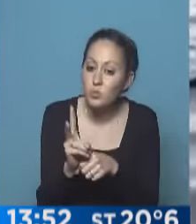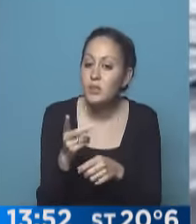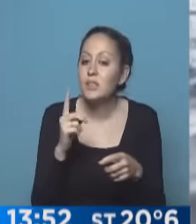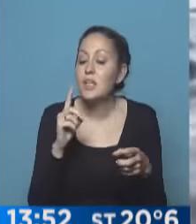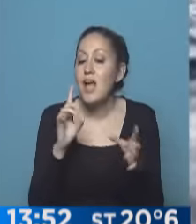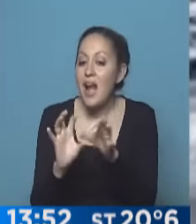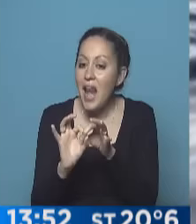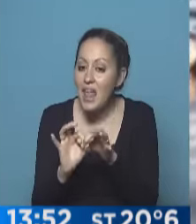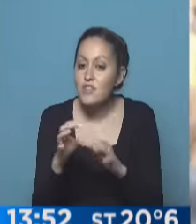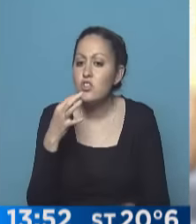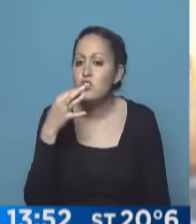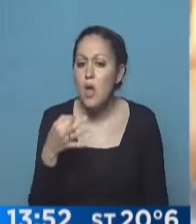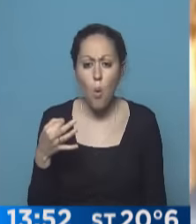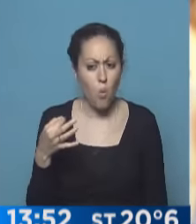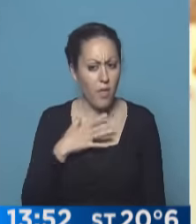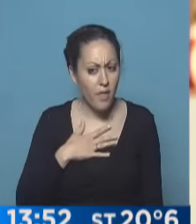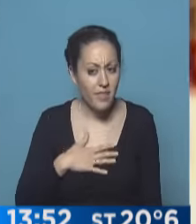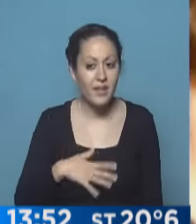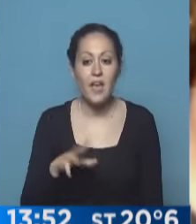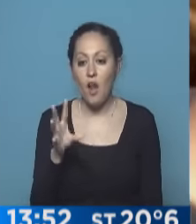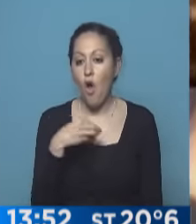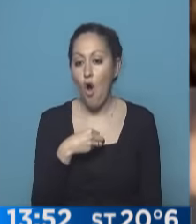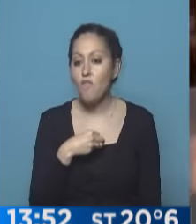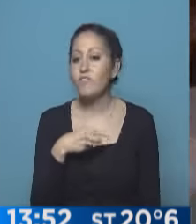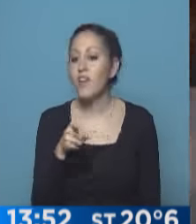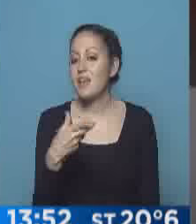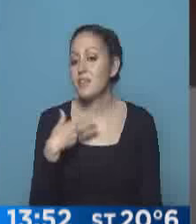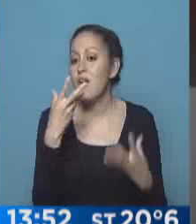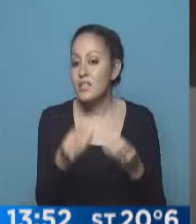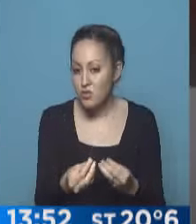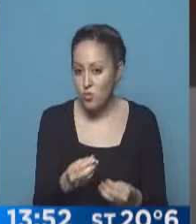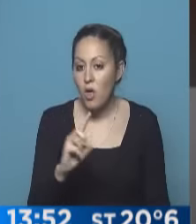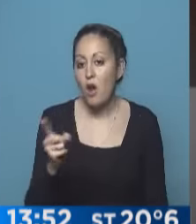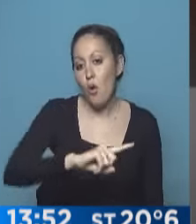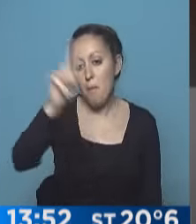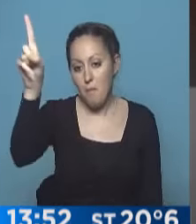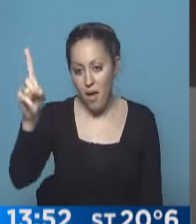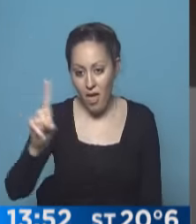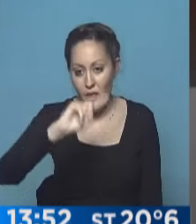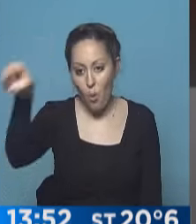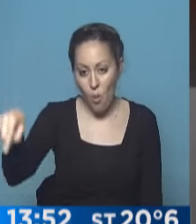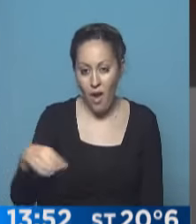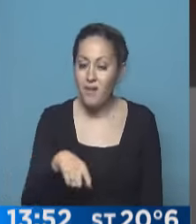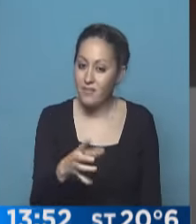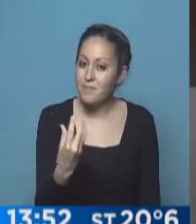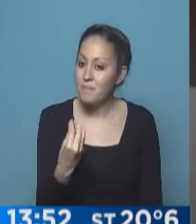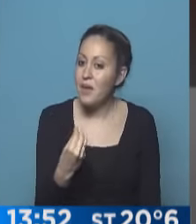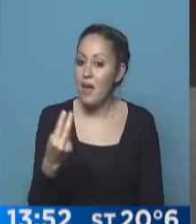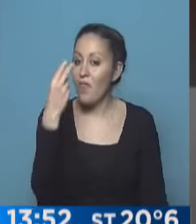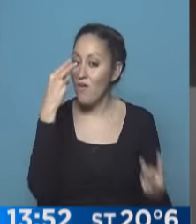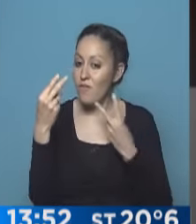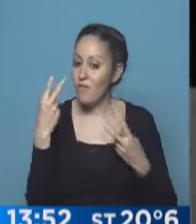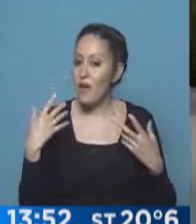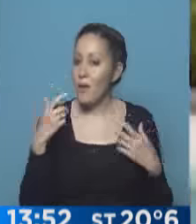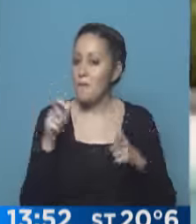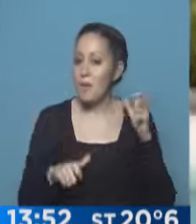seguridad como para que ellos tengan la confianza de que los vas a ayudar y no mandarlos de vuelta, ese es el miedo. Cuando ven gente vestida